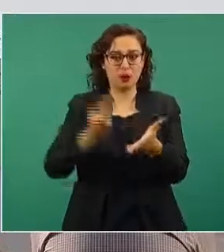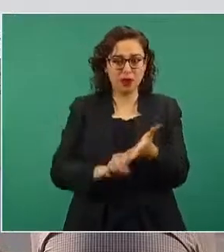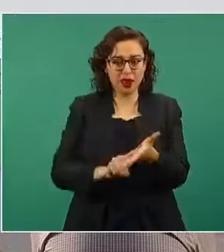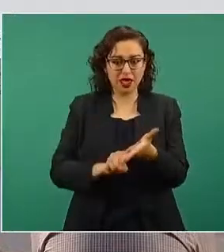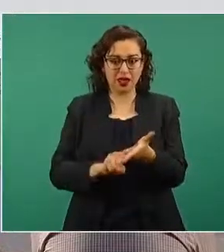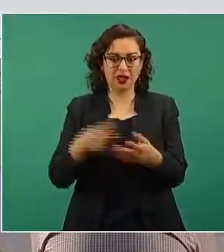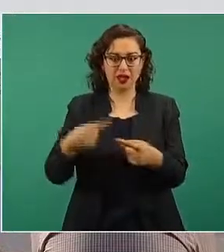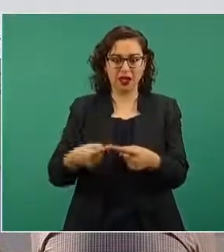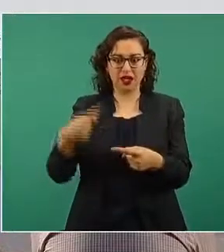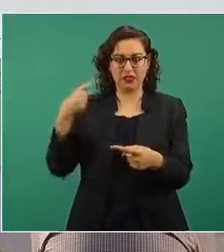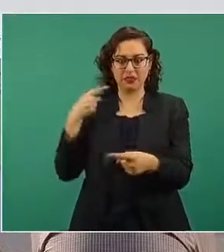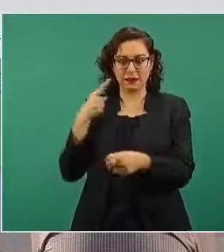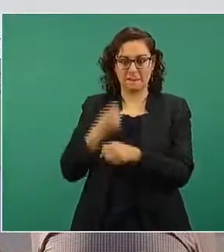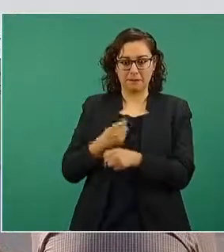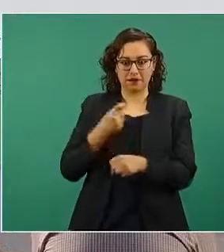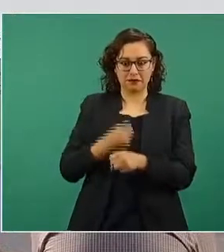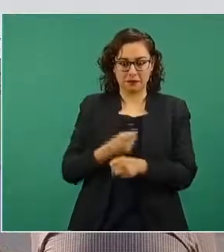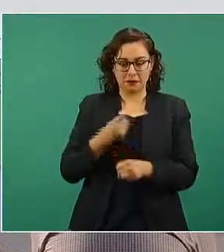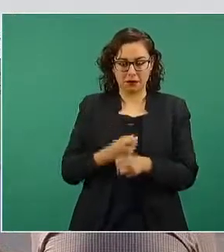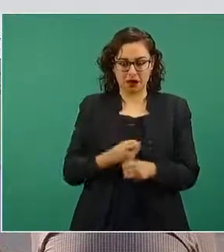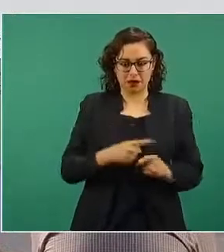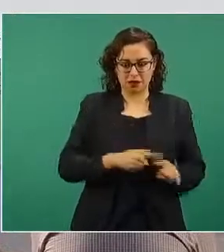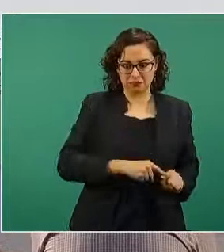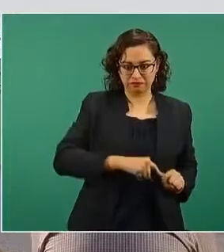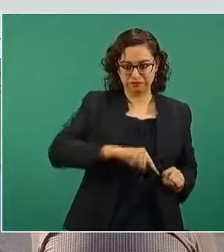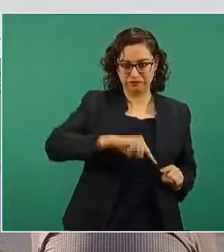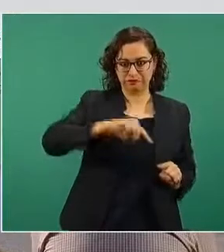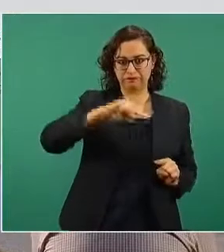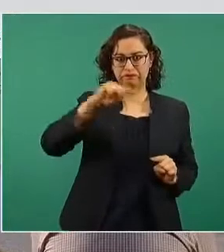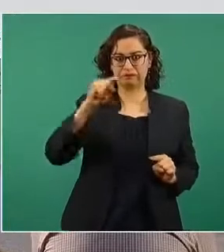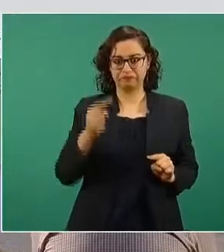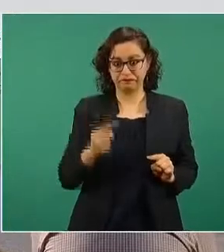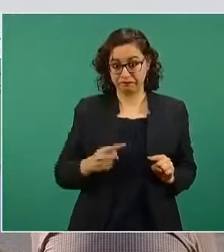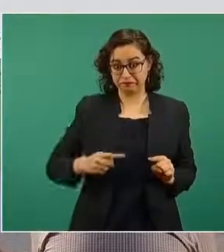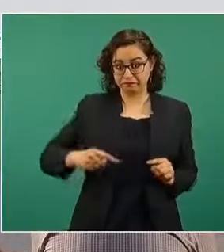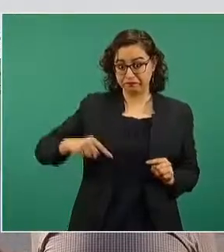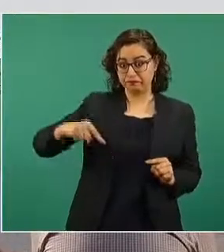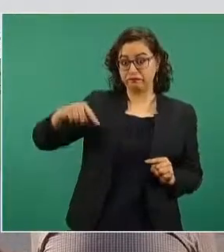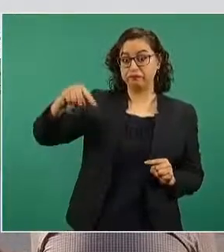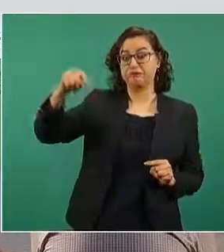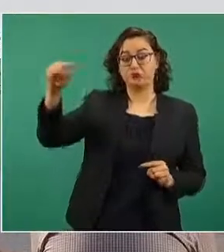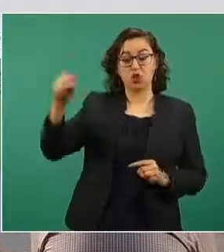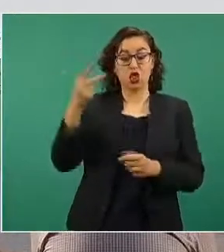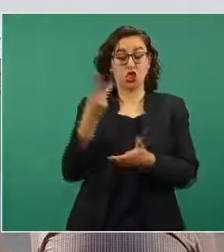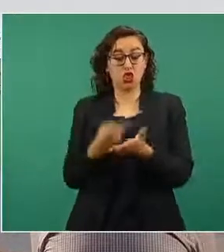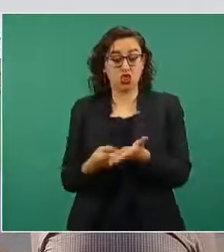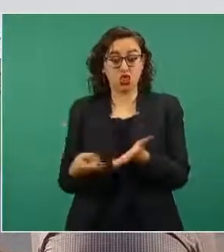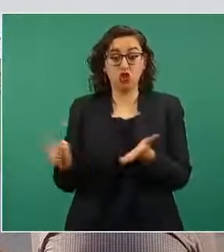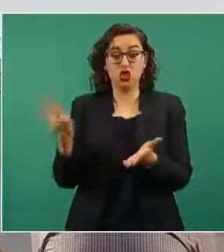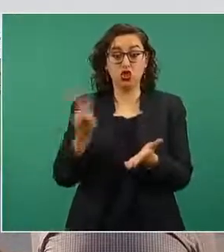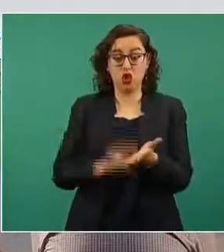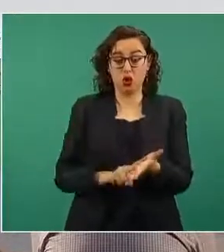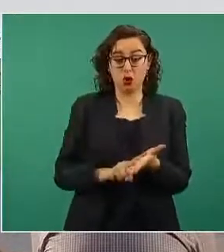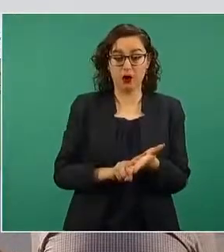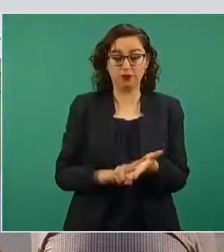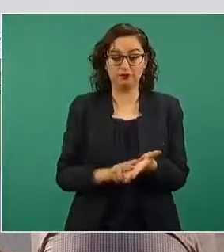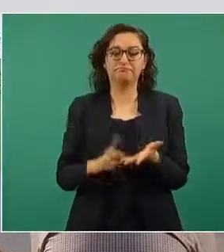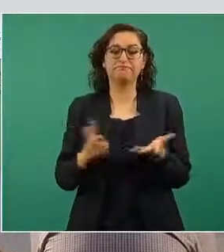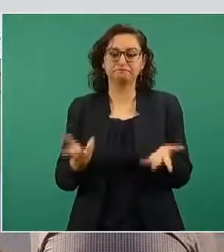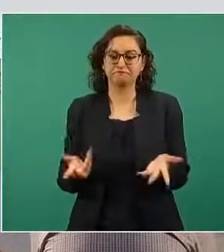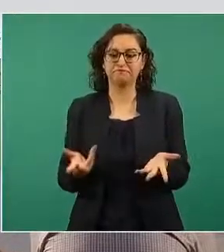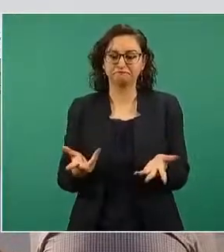casos estimados que teníamos o habíamos alcanzado en el final de julio. Esto ya lo habíamos